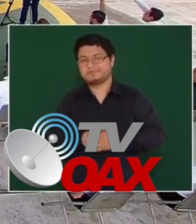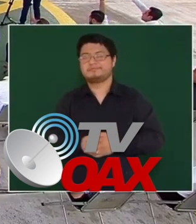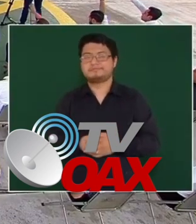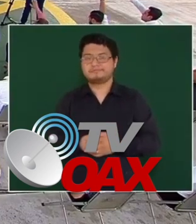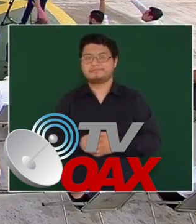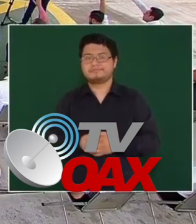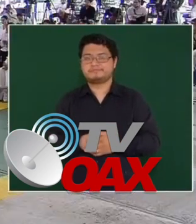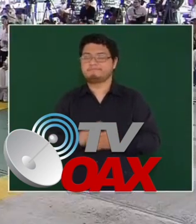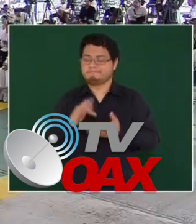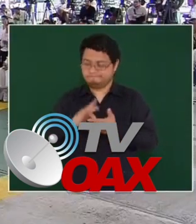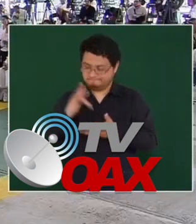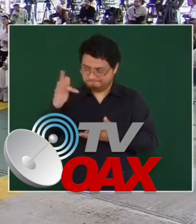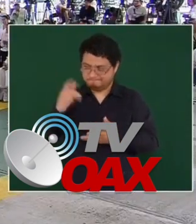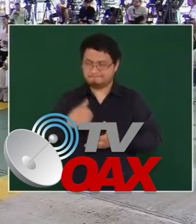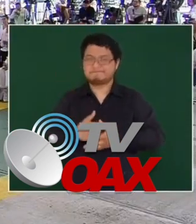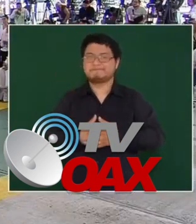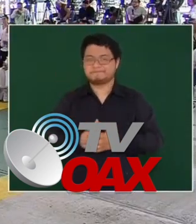gracias.